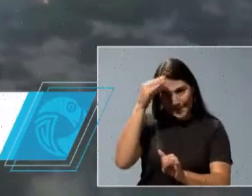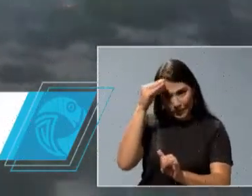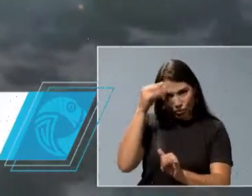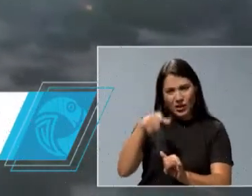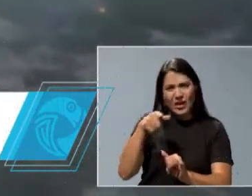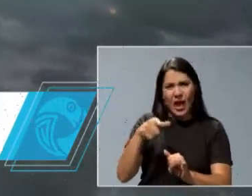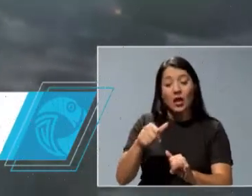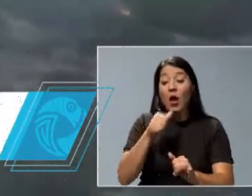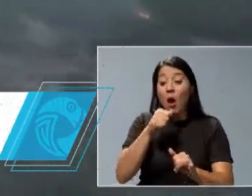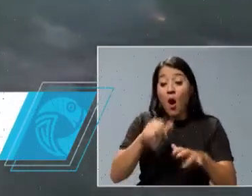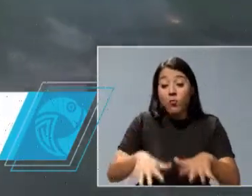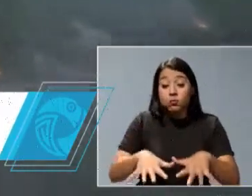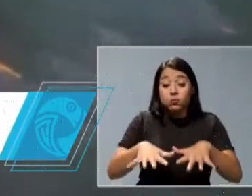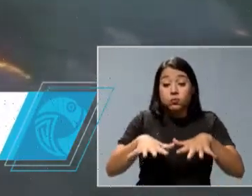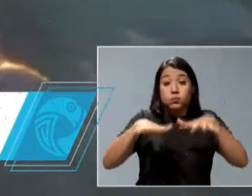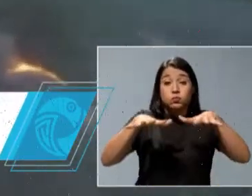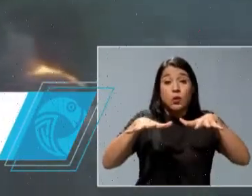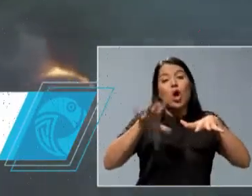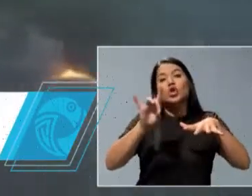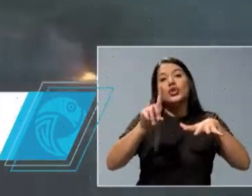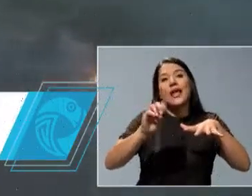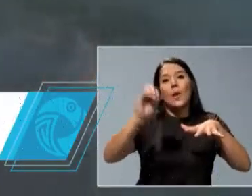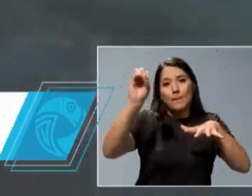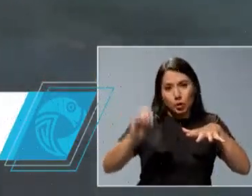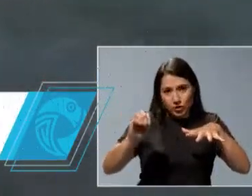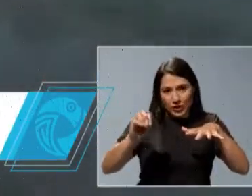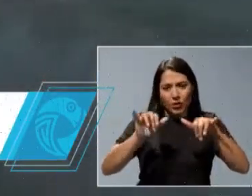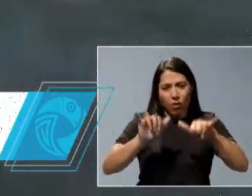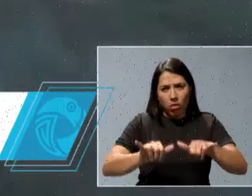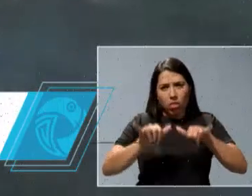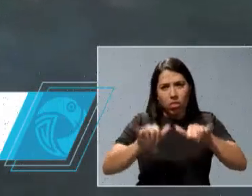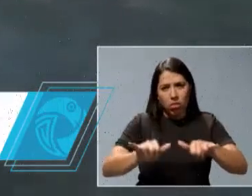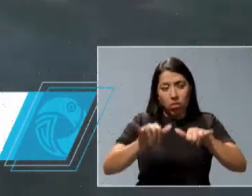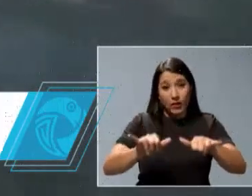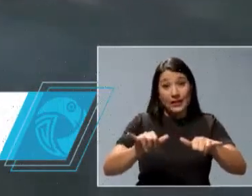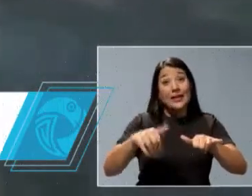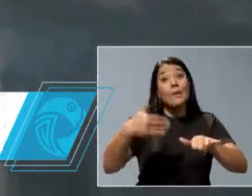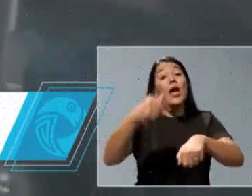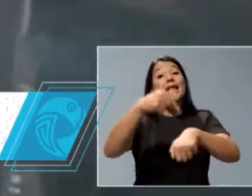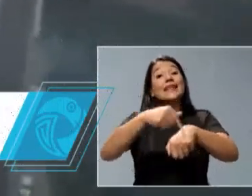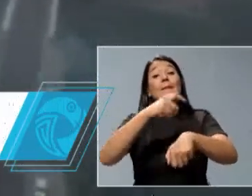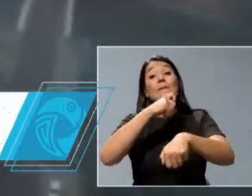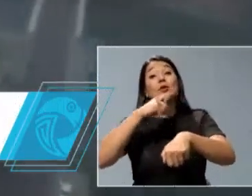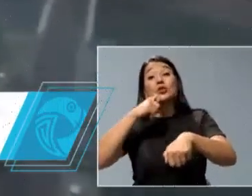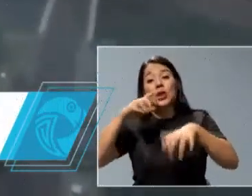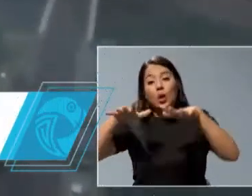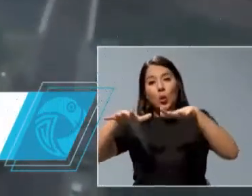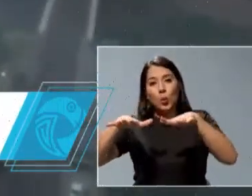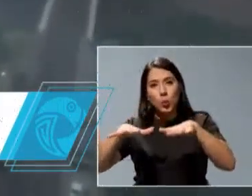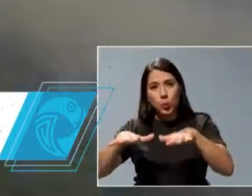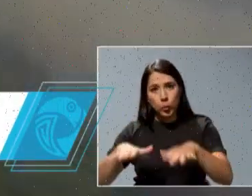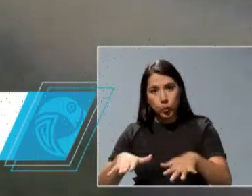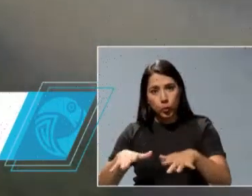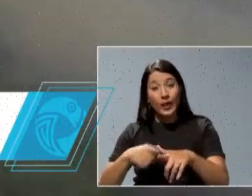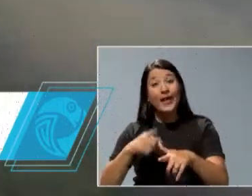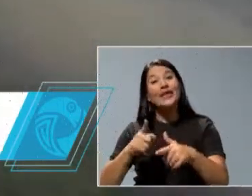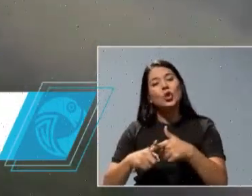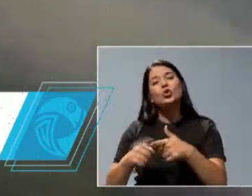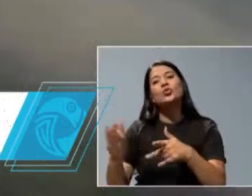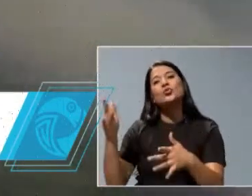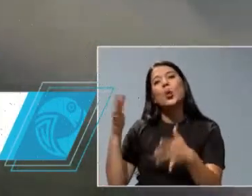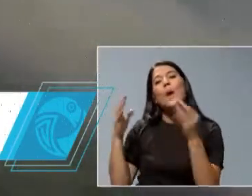en un 80%. Luego, en la estación seca, la vegetación se vuelve más vulnerable ante el fuego.